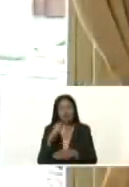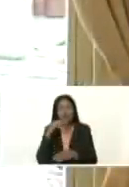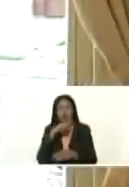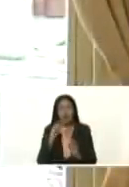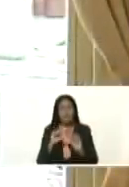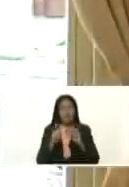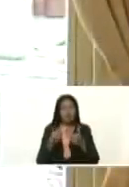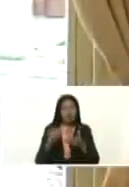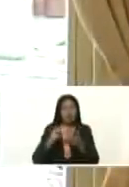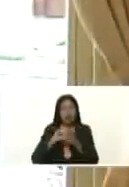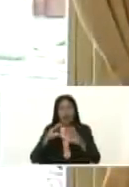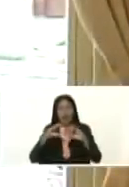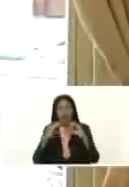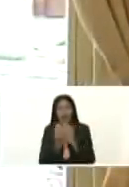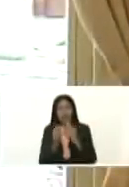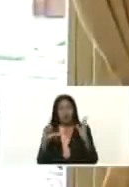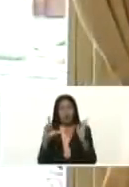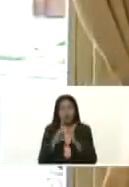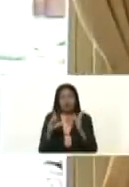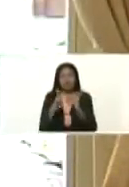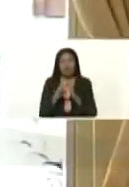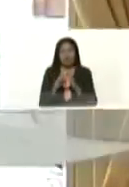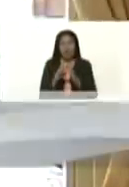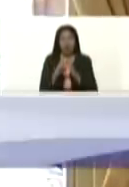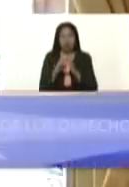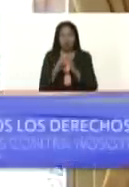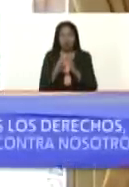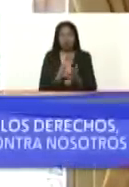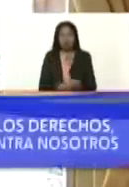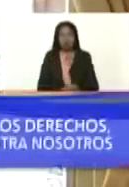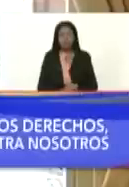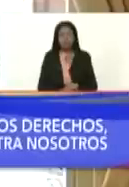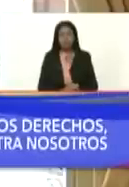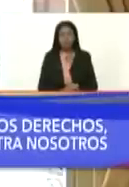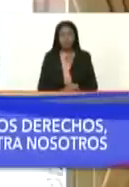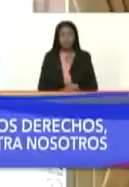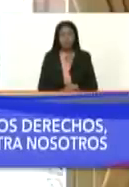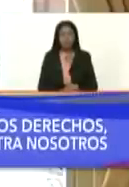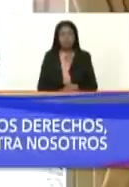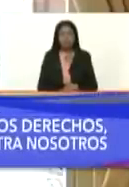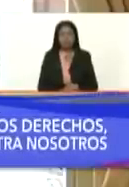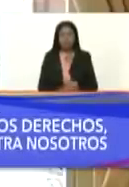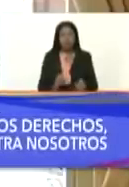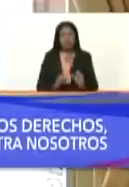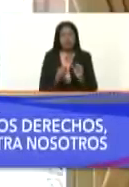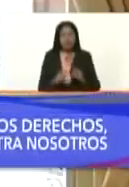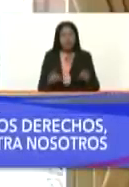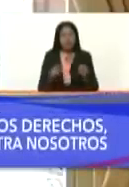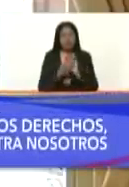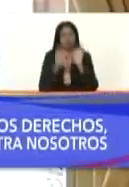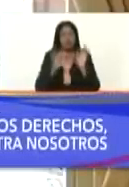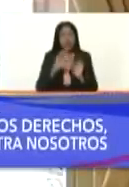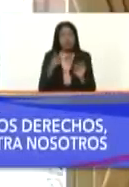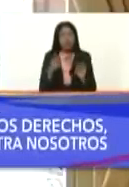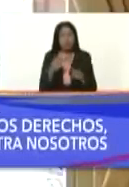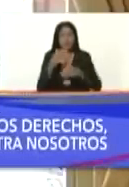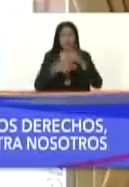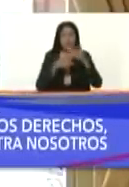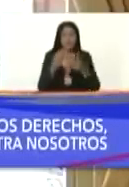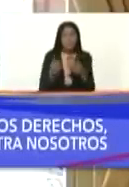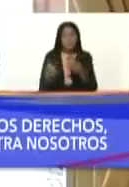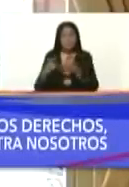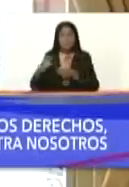arrancan las clases en liceos y colegios secundarios del país para seguir de manera progresiva